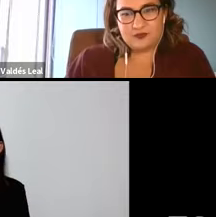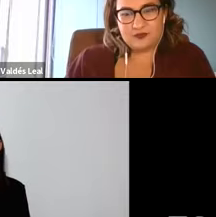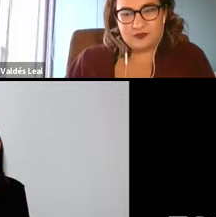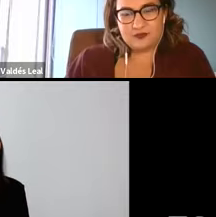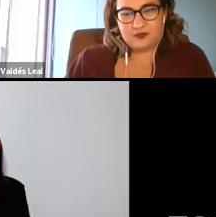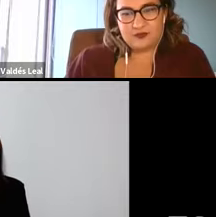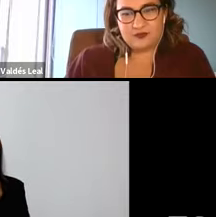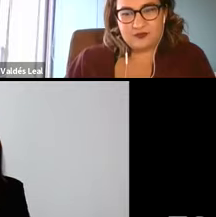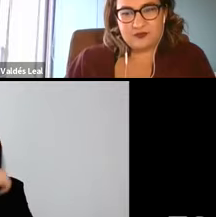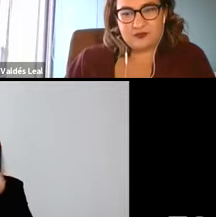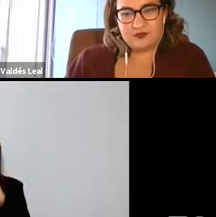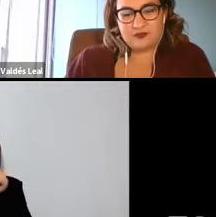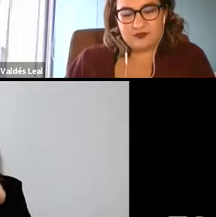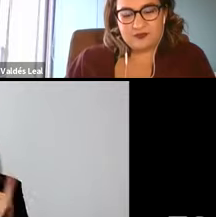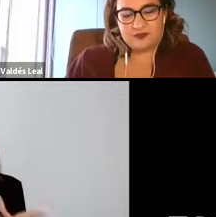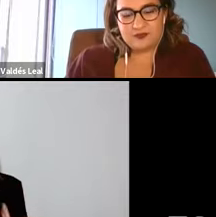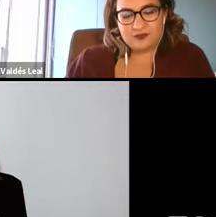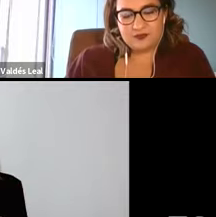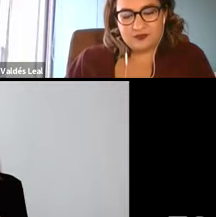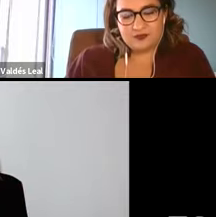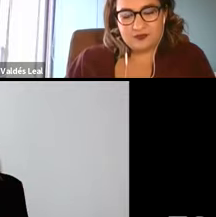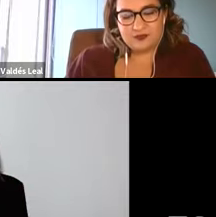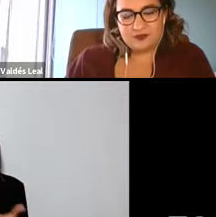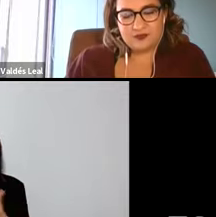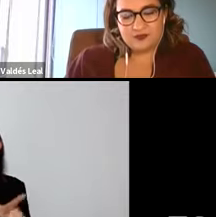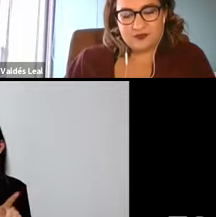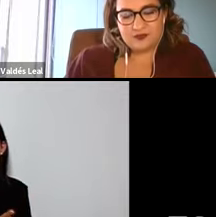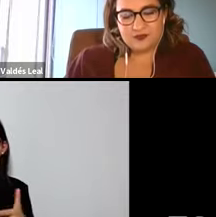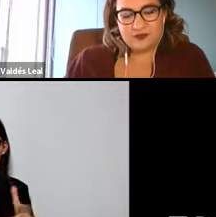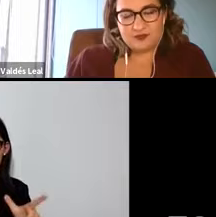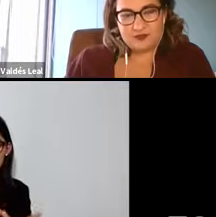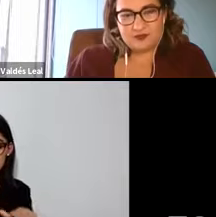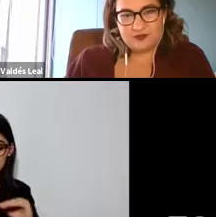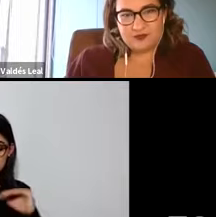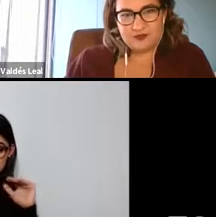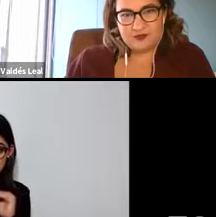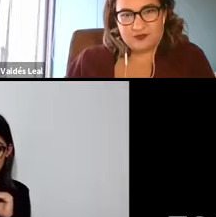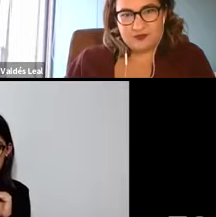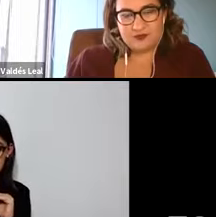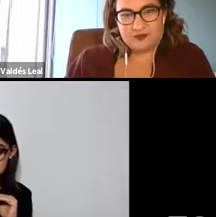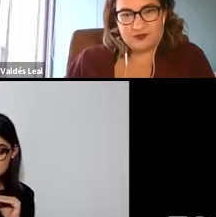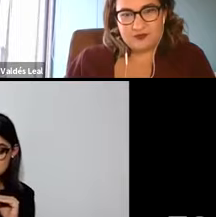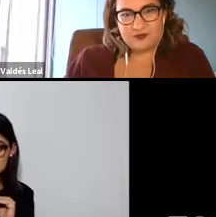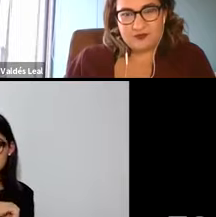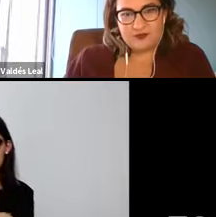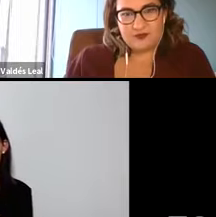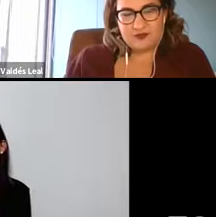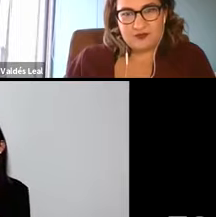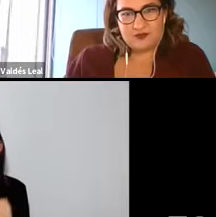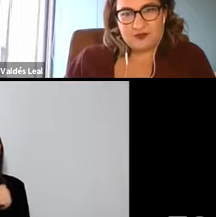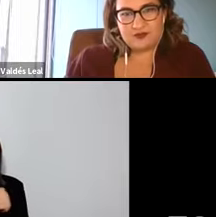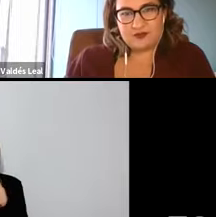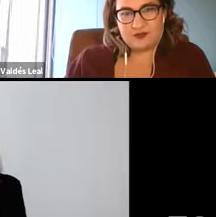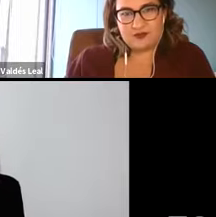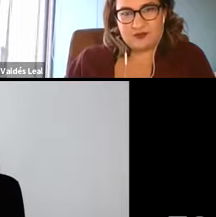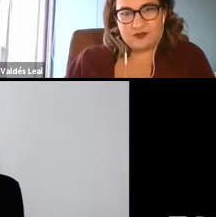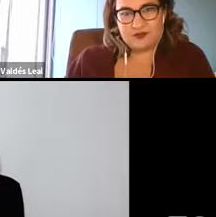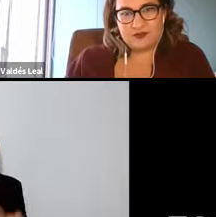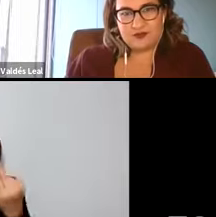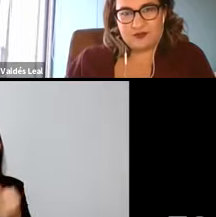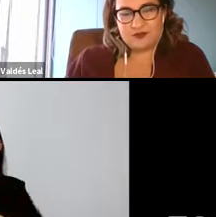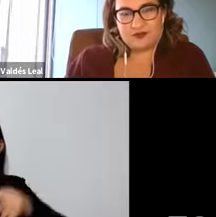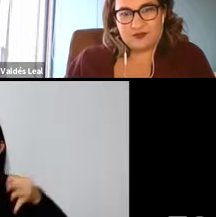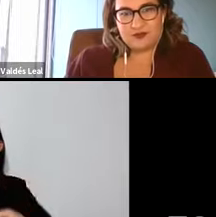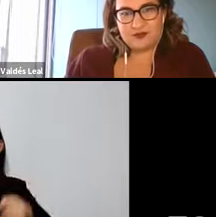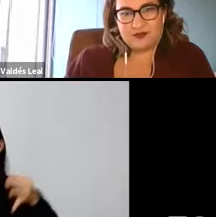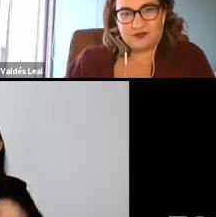están inmersos grupos vulnerables que necesitan ir frente a tribunales para hacerse